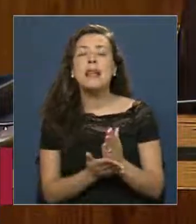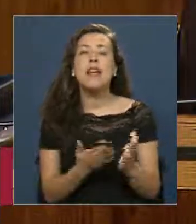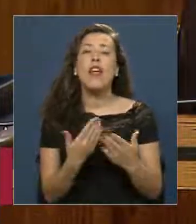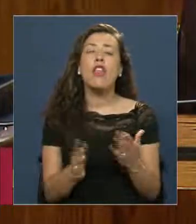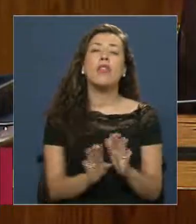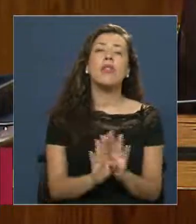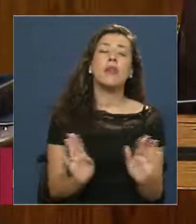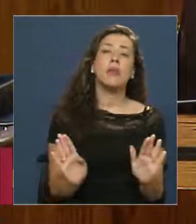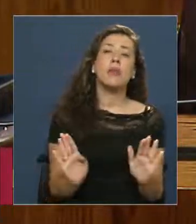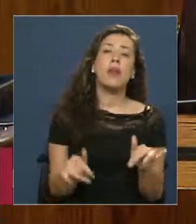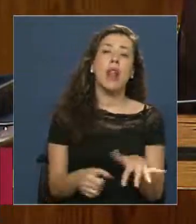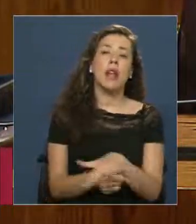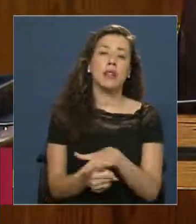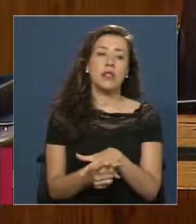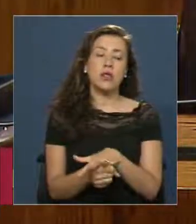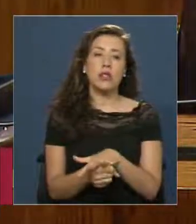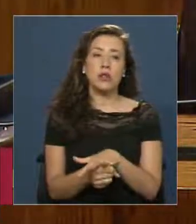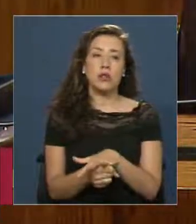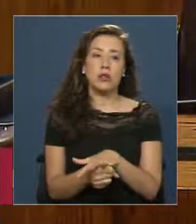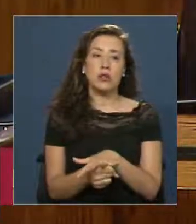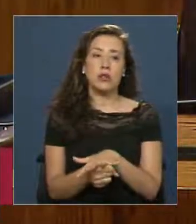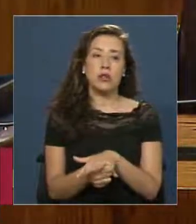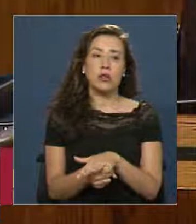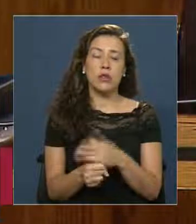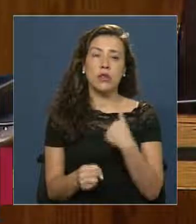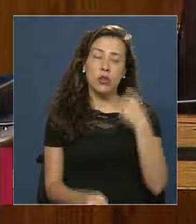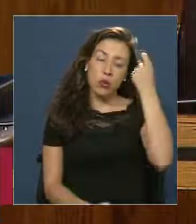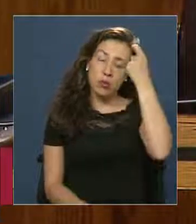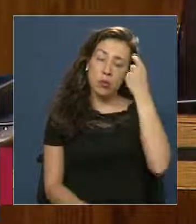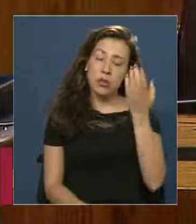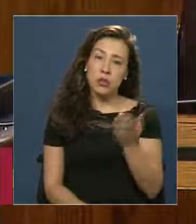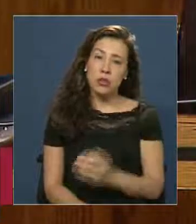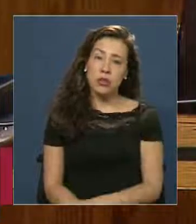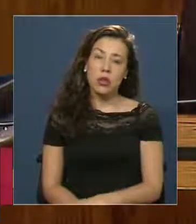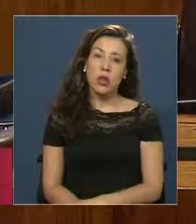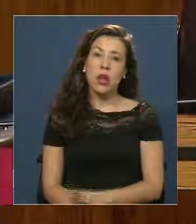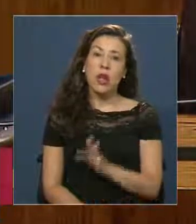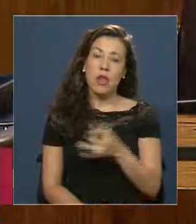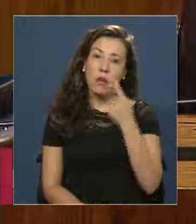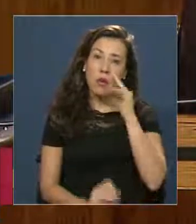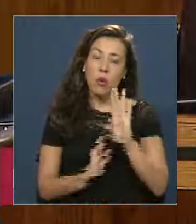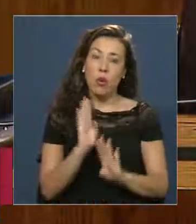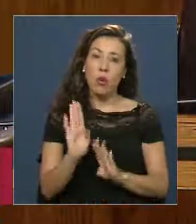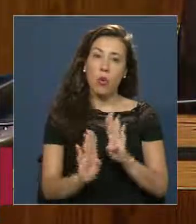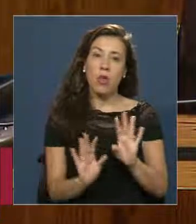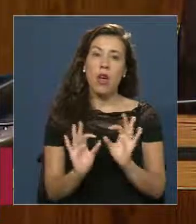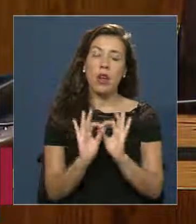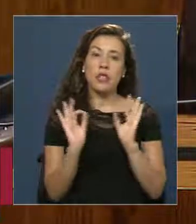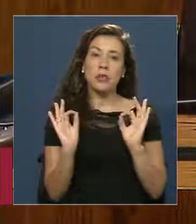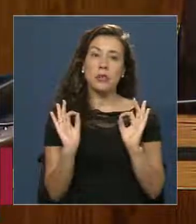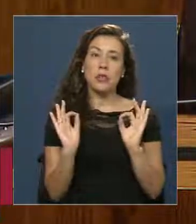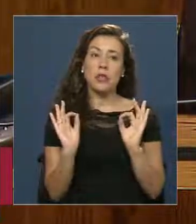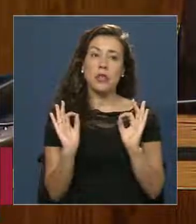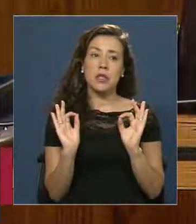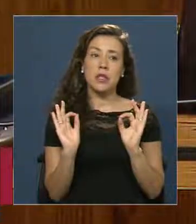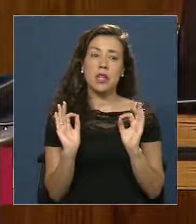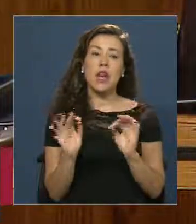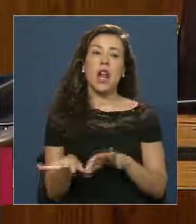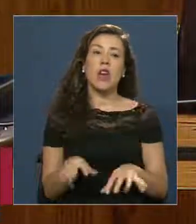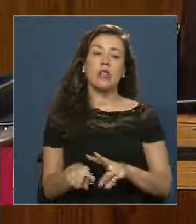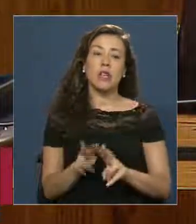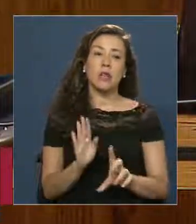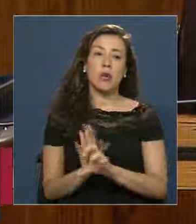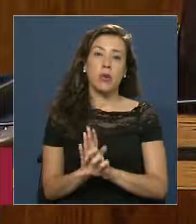termina esta situación? Me parece que aquí es donde tenemos que cuidar con especial cuidado lo que